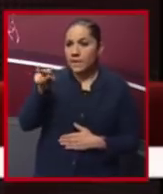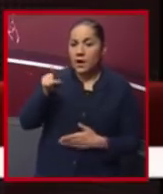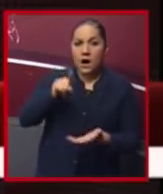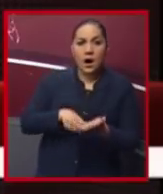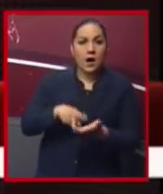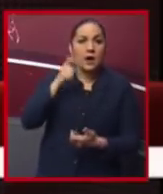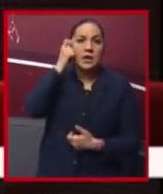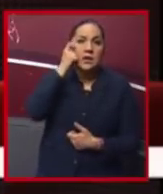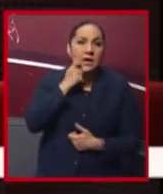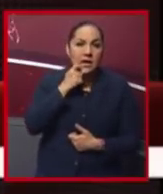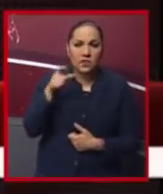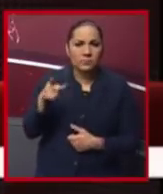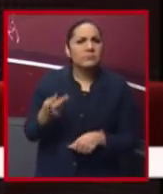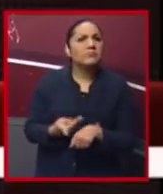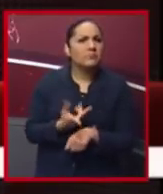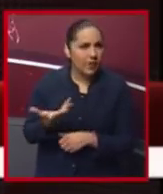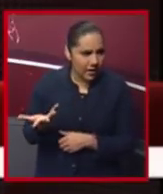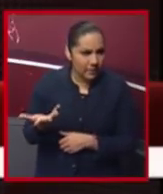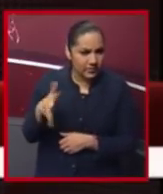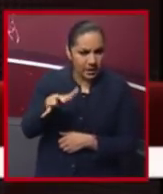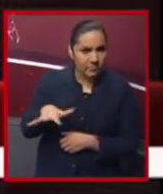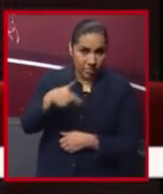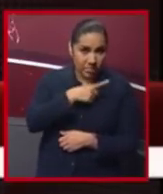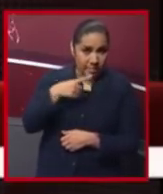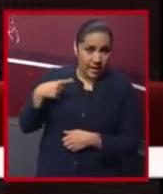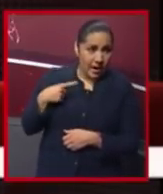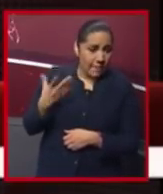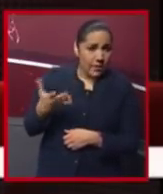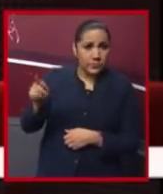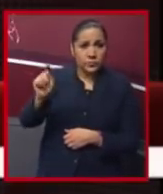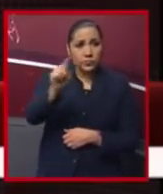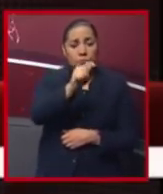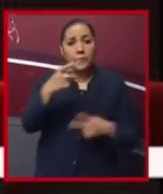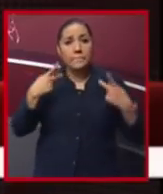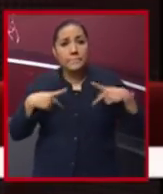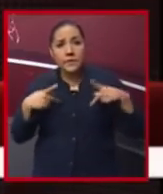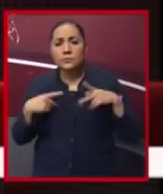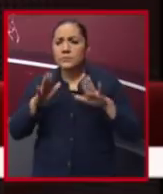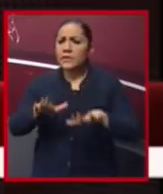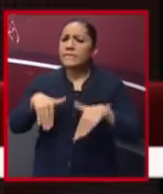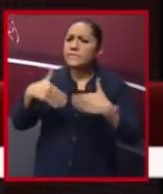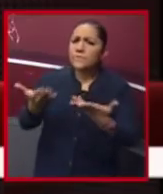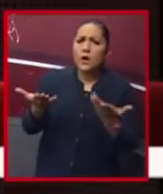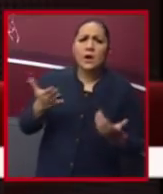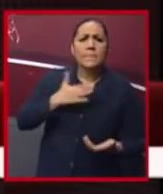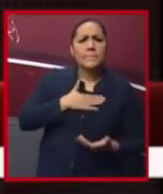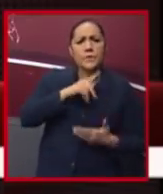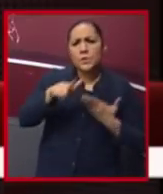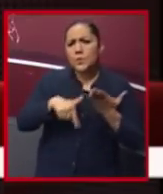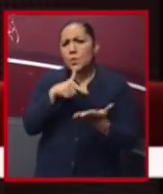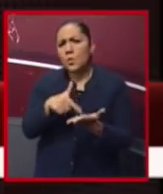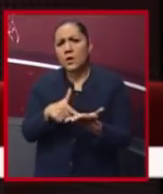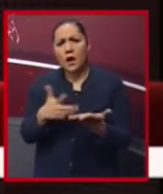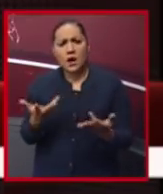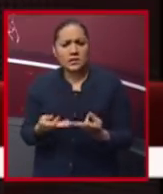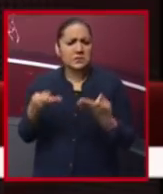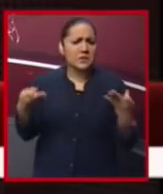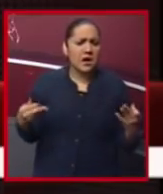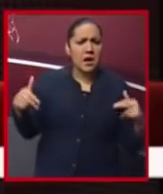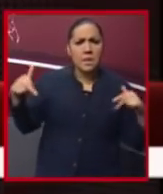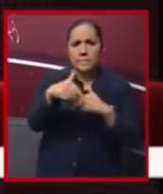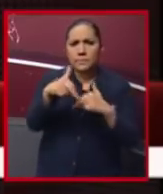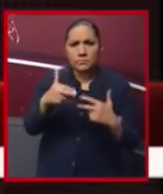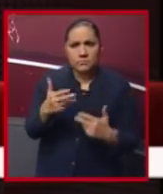allá donde casi se tiene que pedir permiso para andar en nuestras propias tierras, allá donde